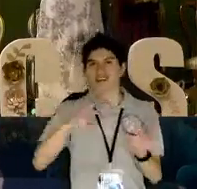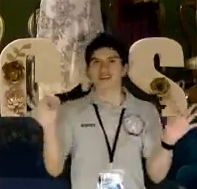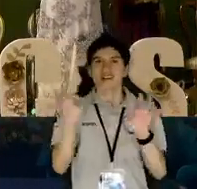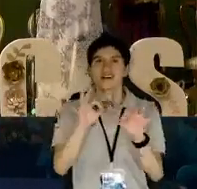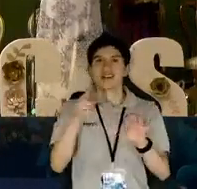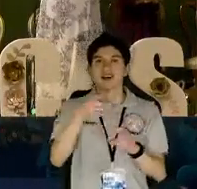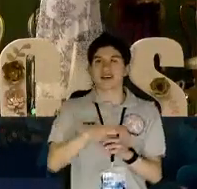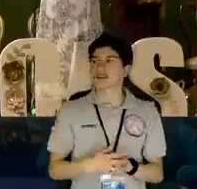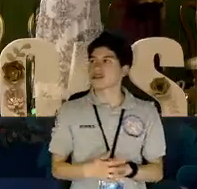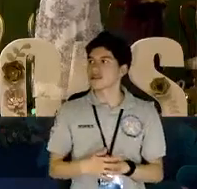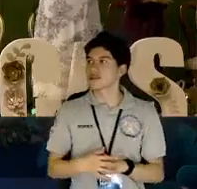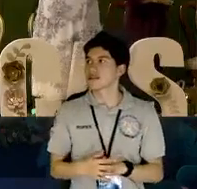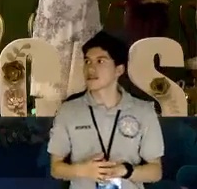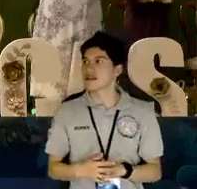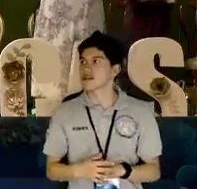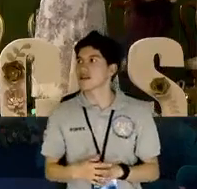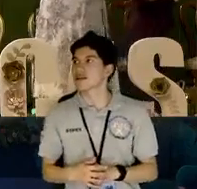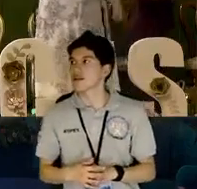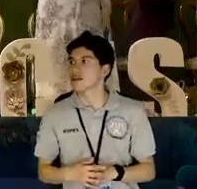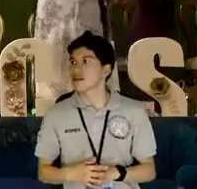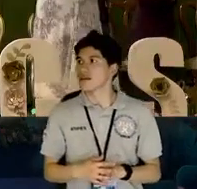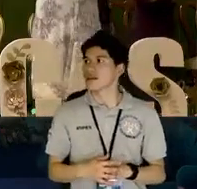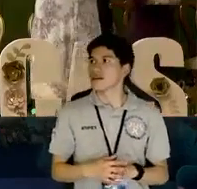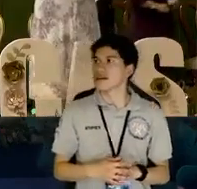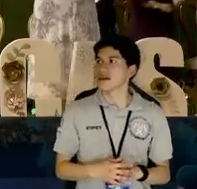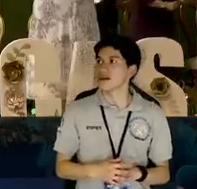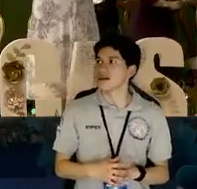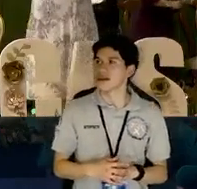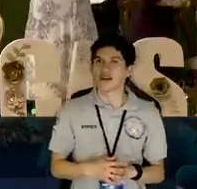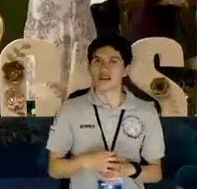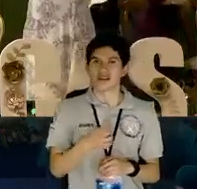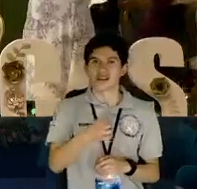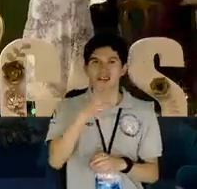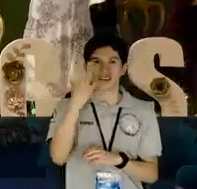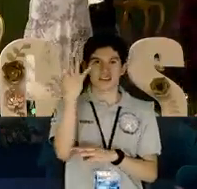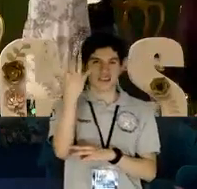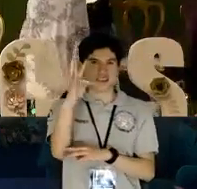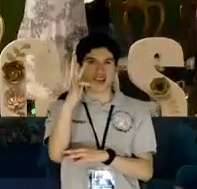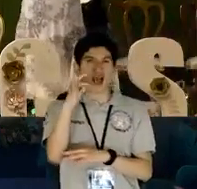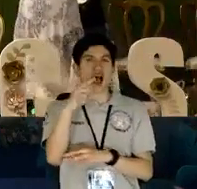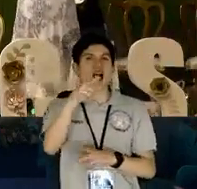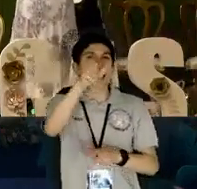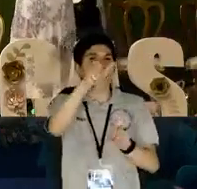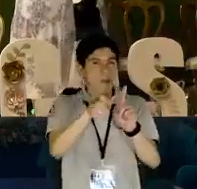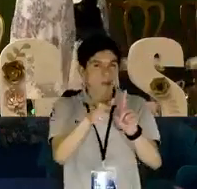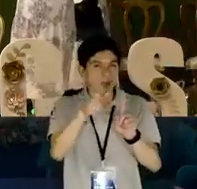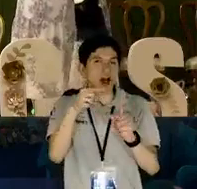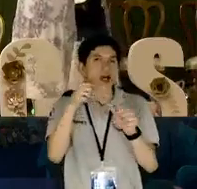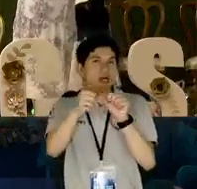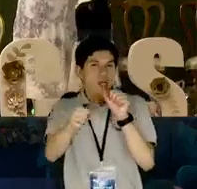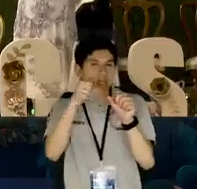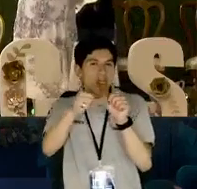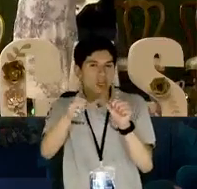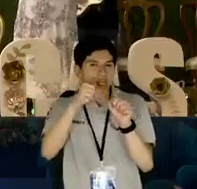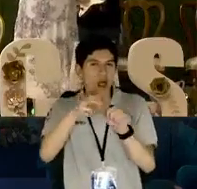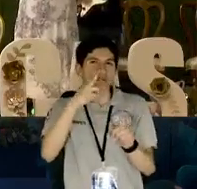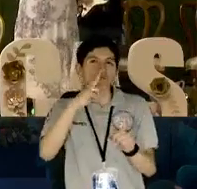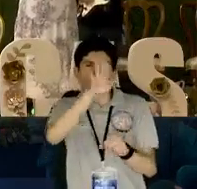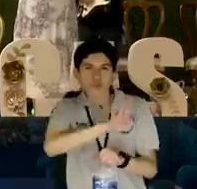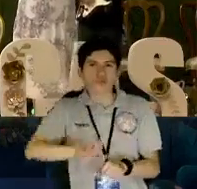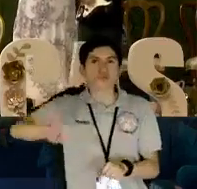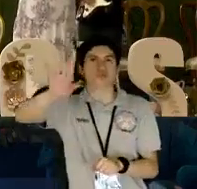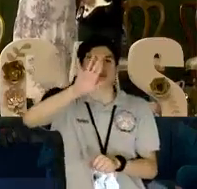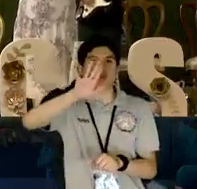tesorero nacional de finanzas, mi jefe, nada más y nada menos. Hermano Oscar, qué gusto